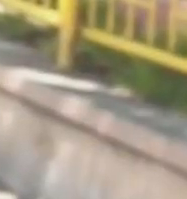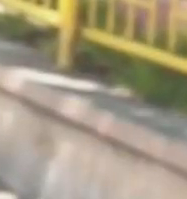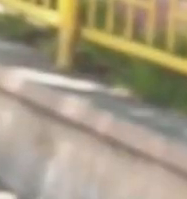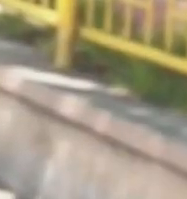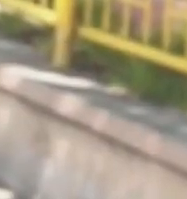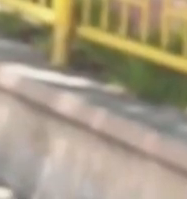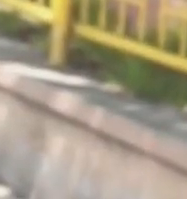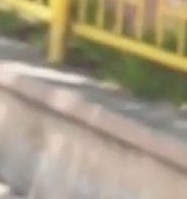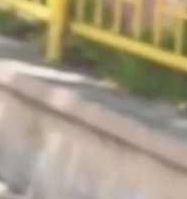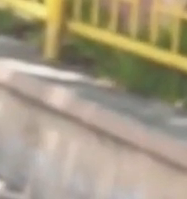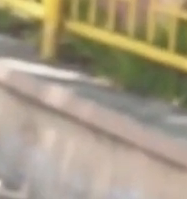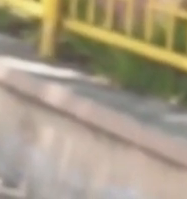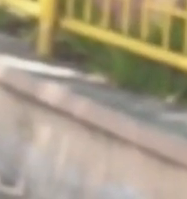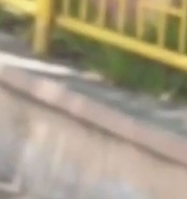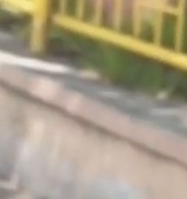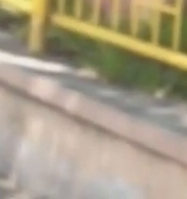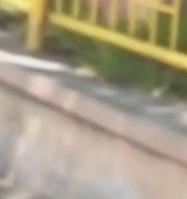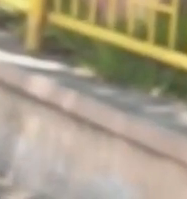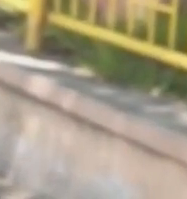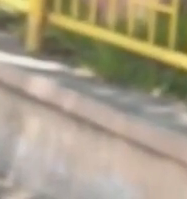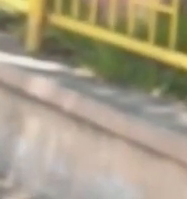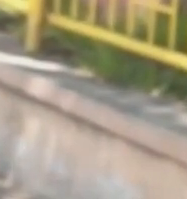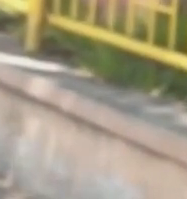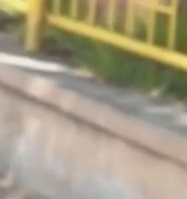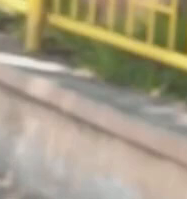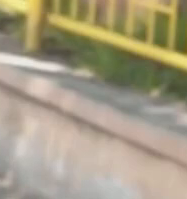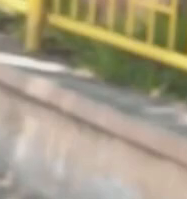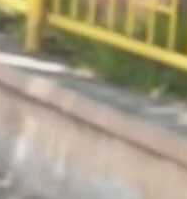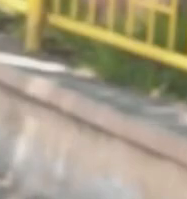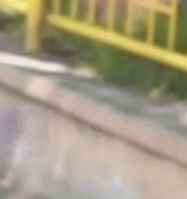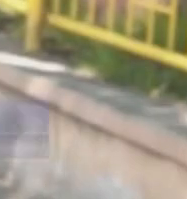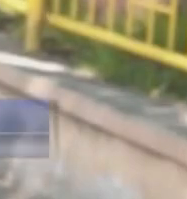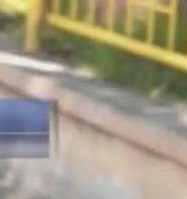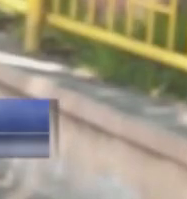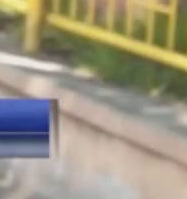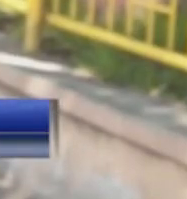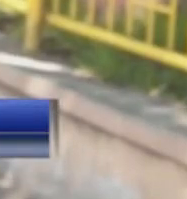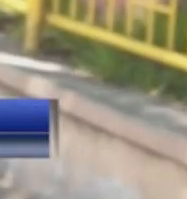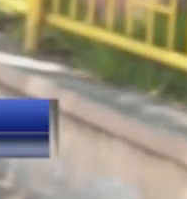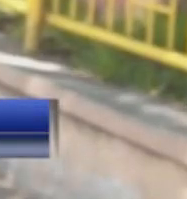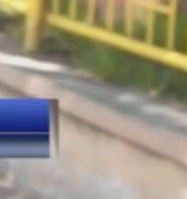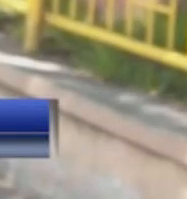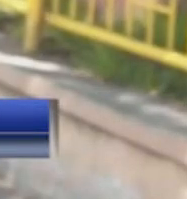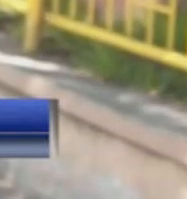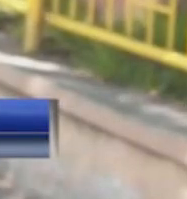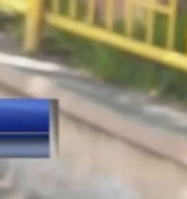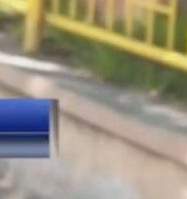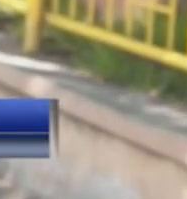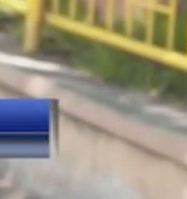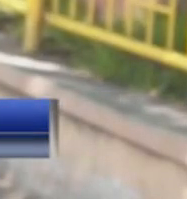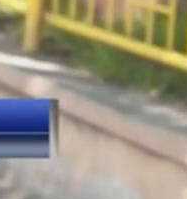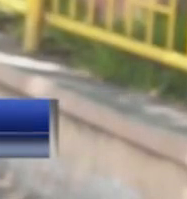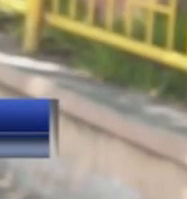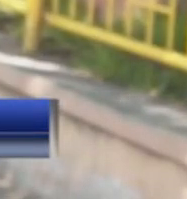en leche, 60,000 botellas diarias. De aquí salen, ¿verdad? Ya llámese para las queserías, llámese al vaso de leche del